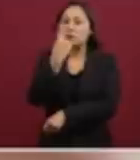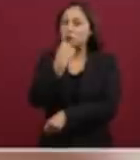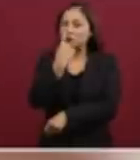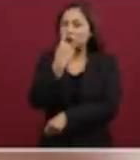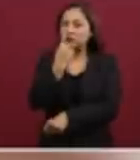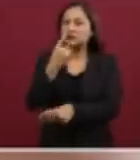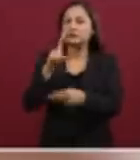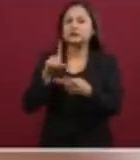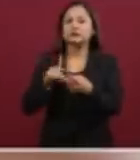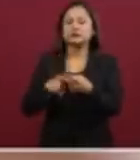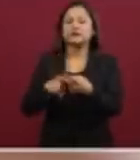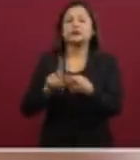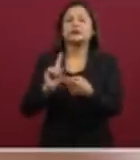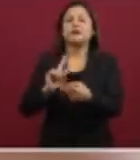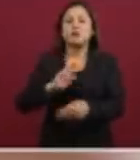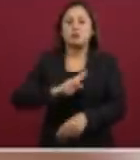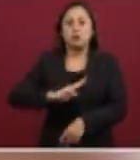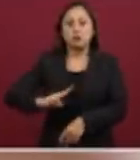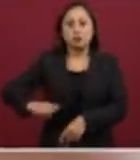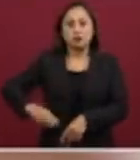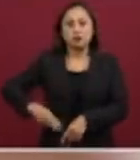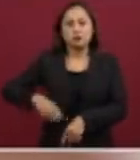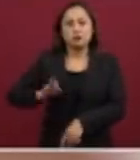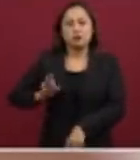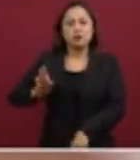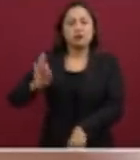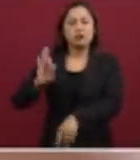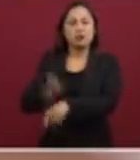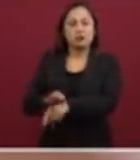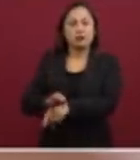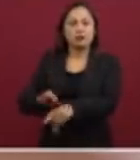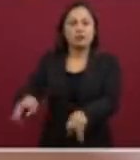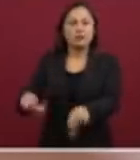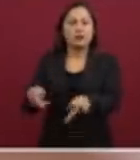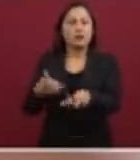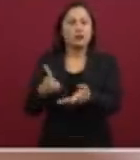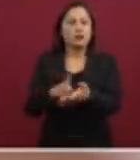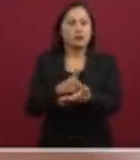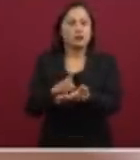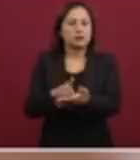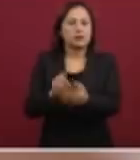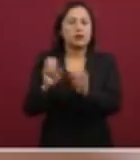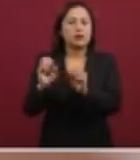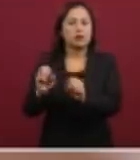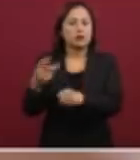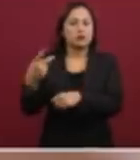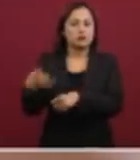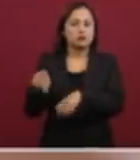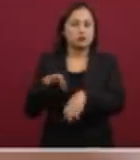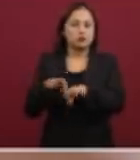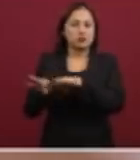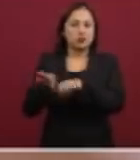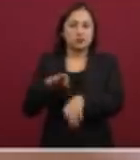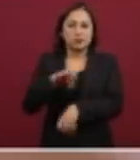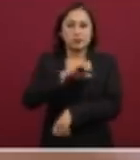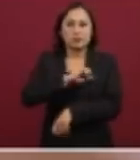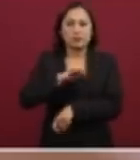para repartir droga, obtener protección a sus actividades ilícitas y hasta ejecutar a los